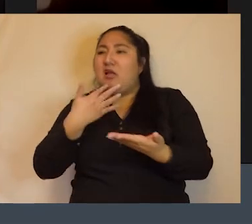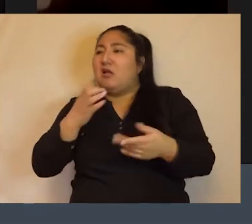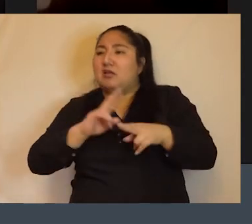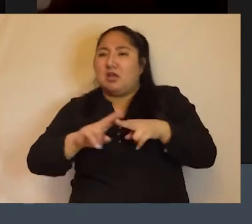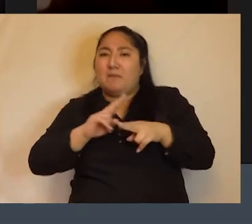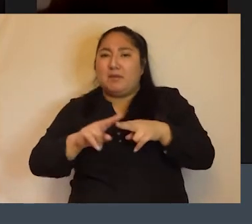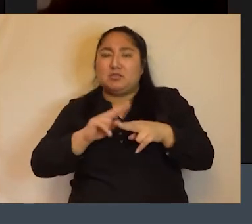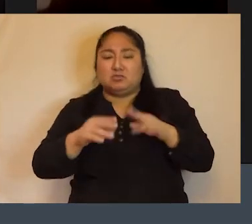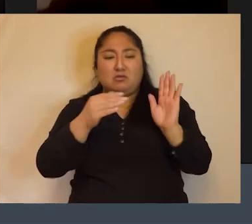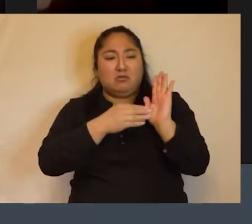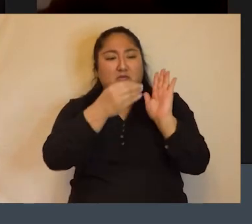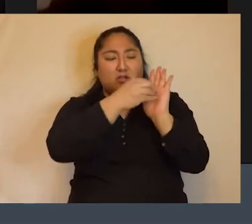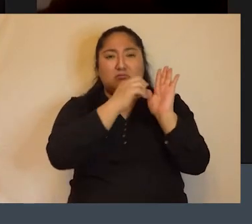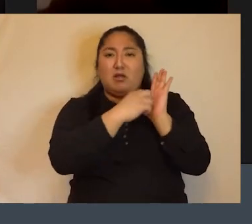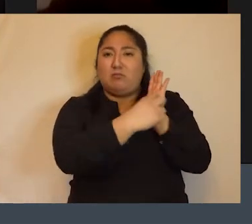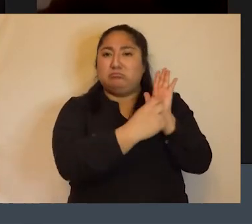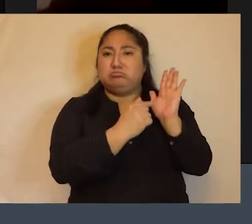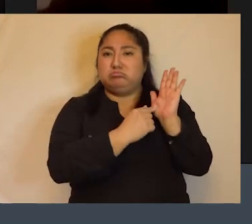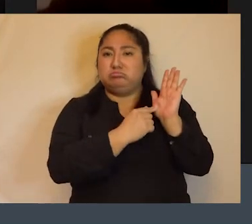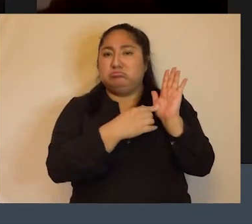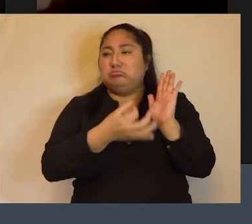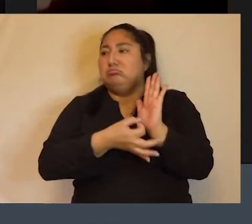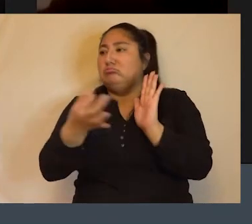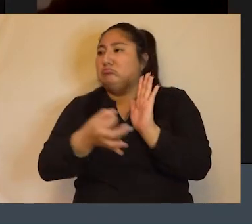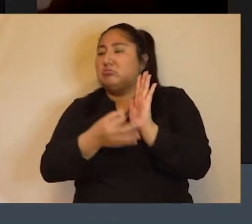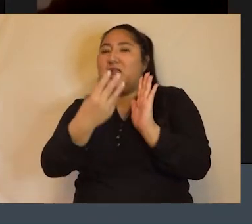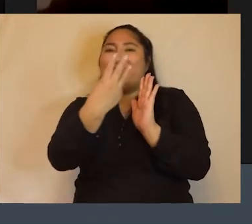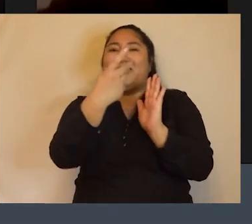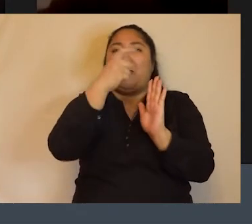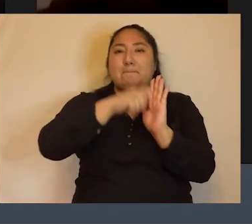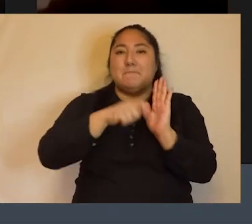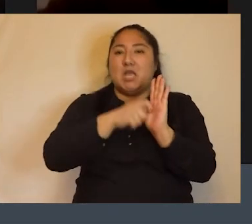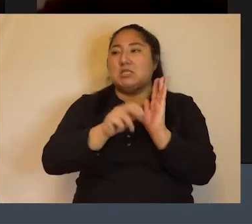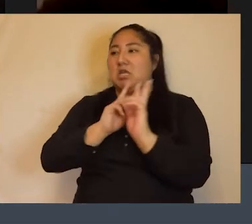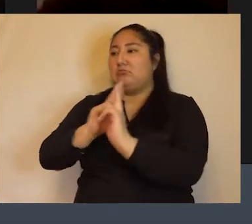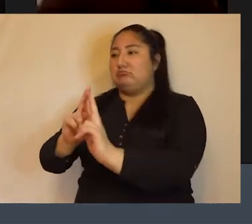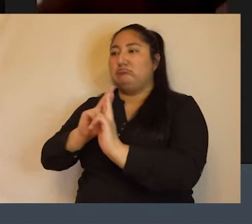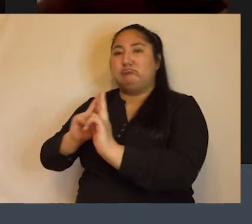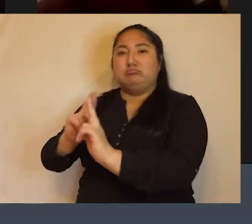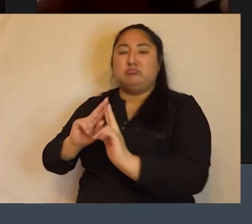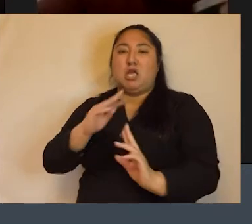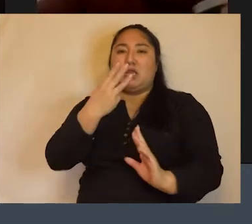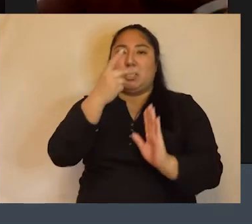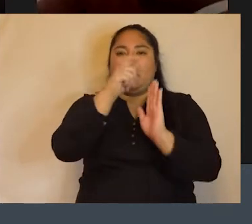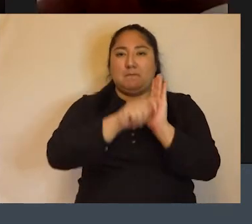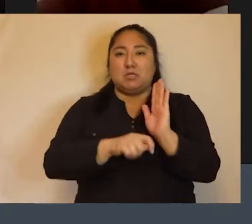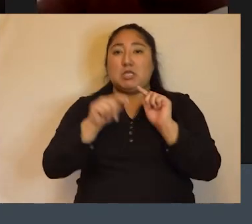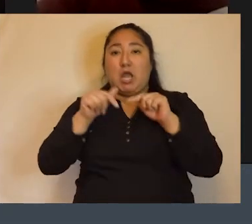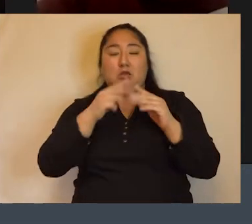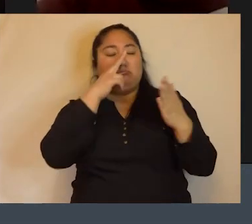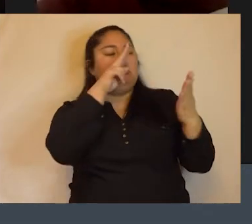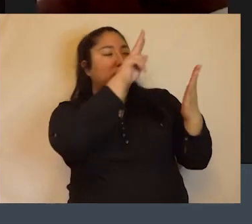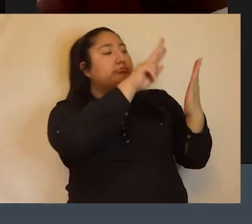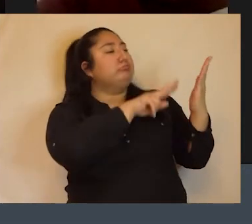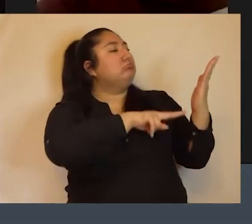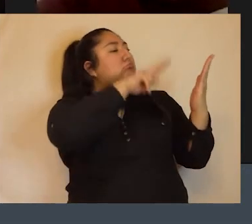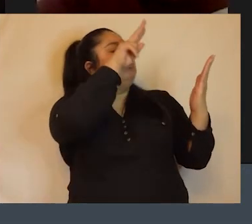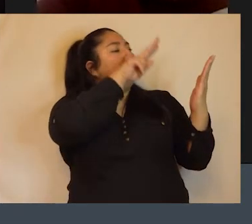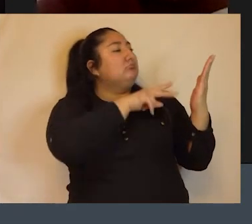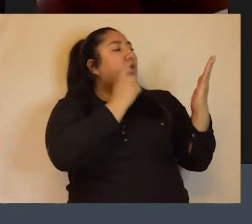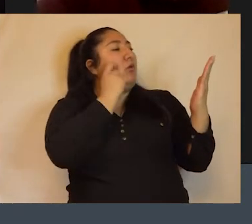nuestros capitales, qué pasó con el saldo de nuestra cuenta, nos los van entregando cada 3 meses, que es un tiempo suficiente como para ir